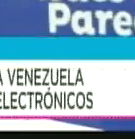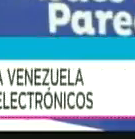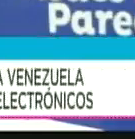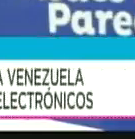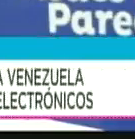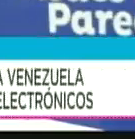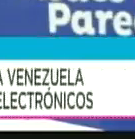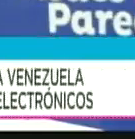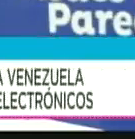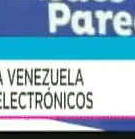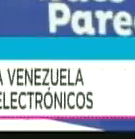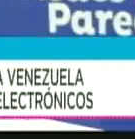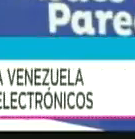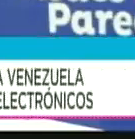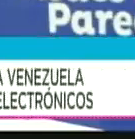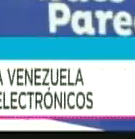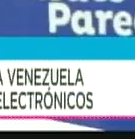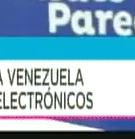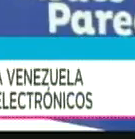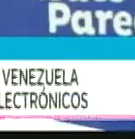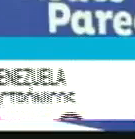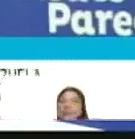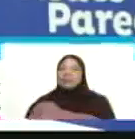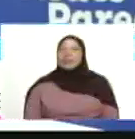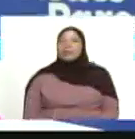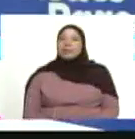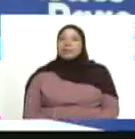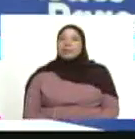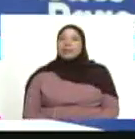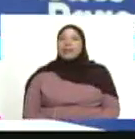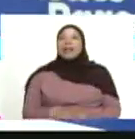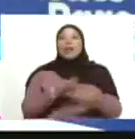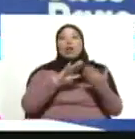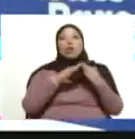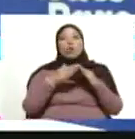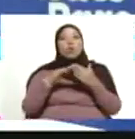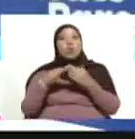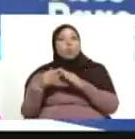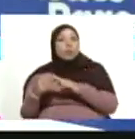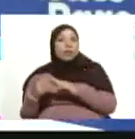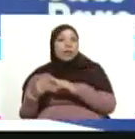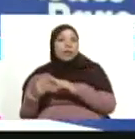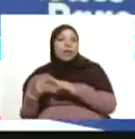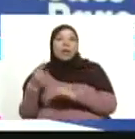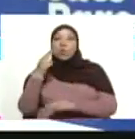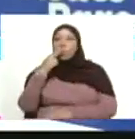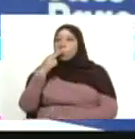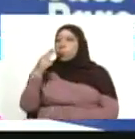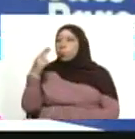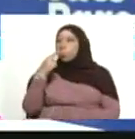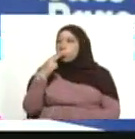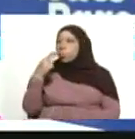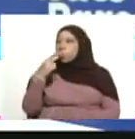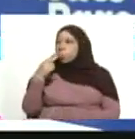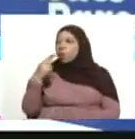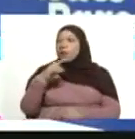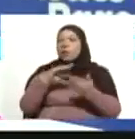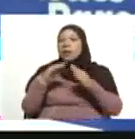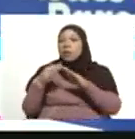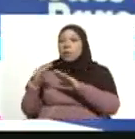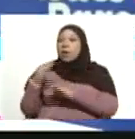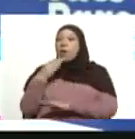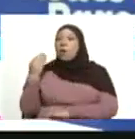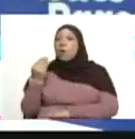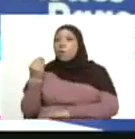liceos, de las universidades, de los barrios, de las comunidades, bueno, atiendan esta